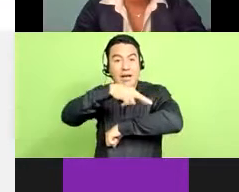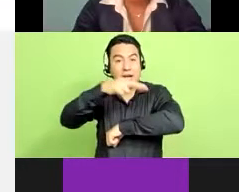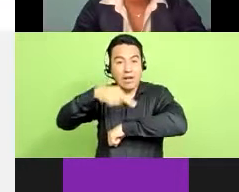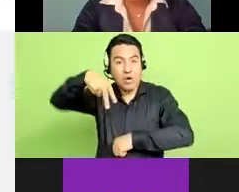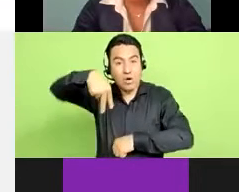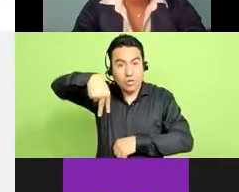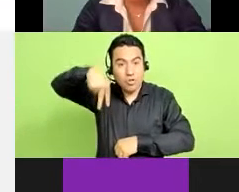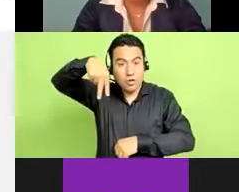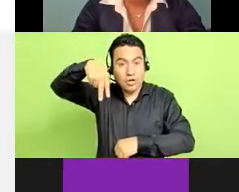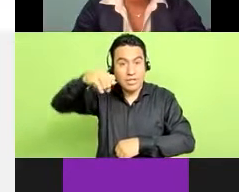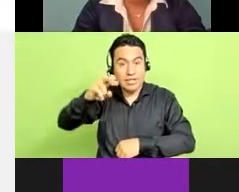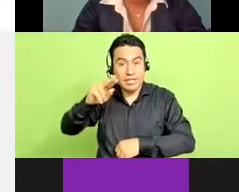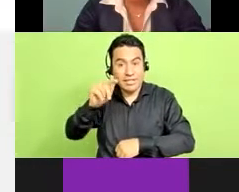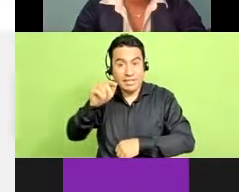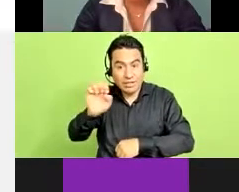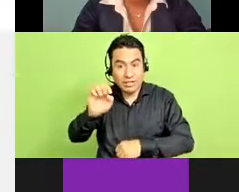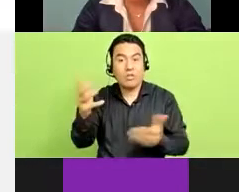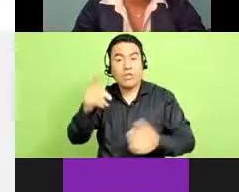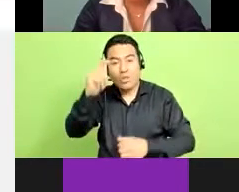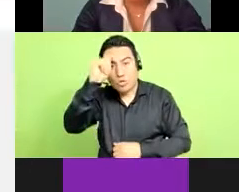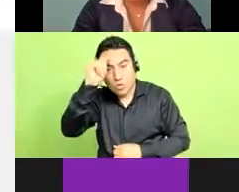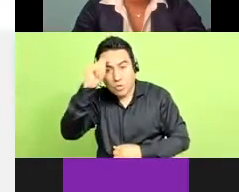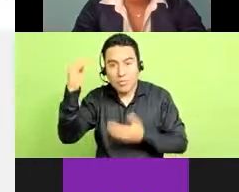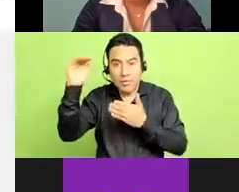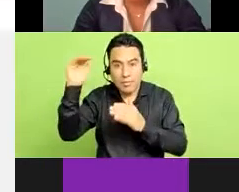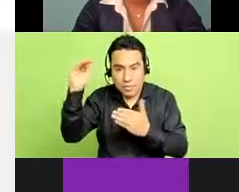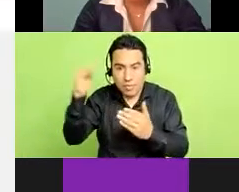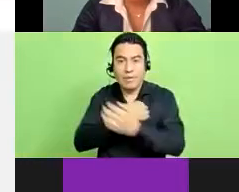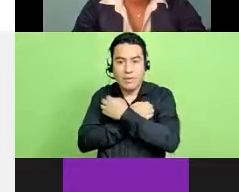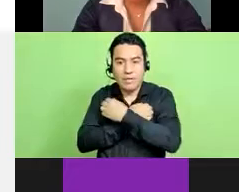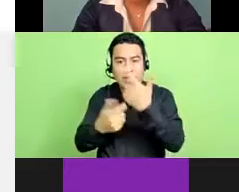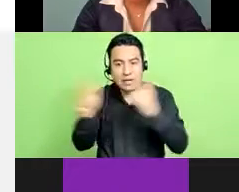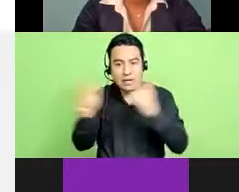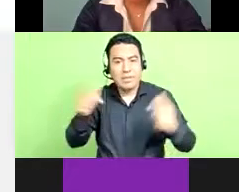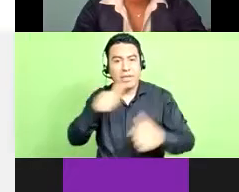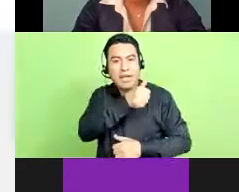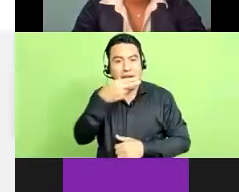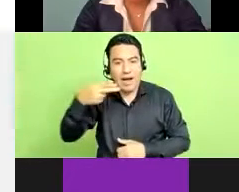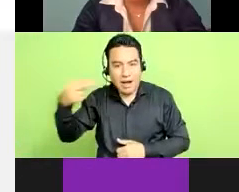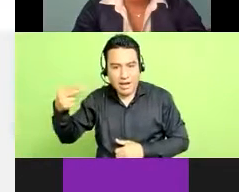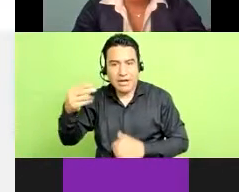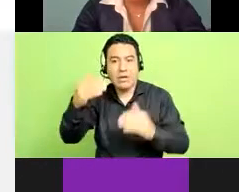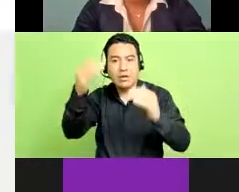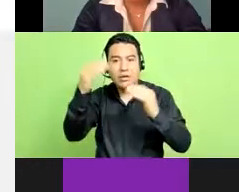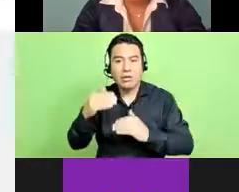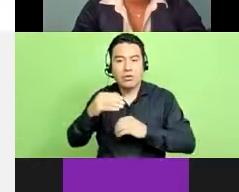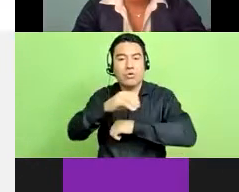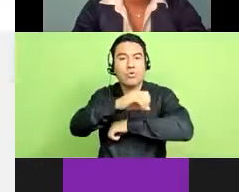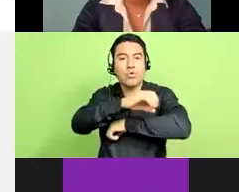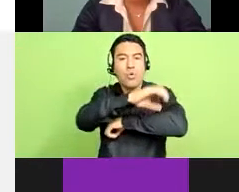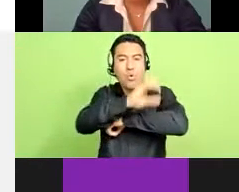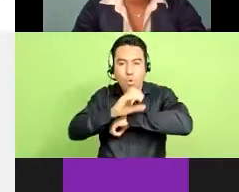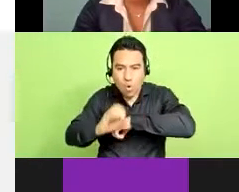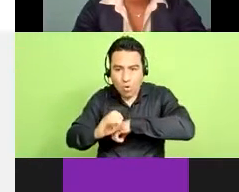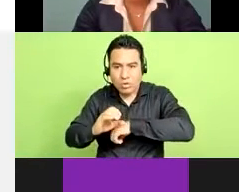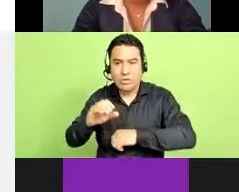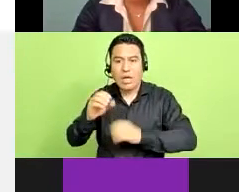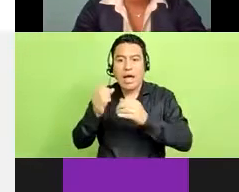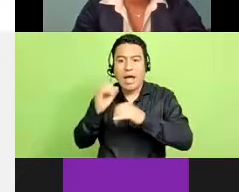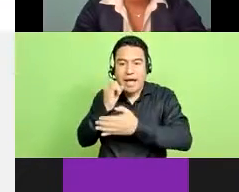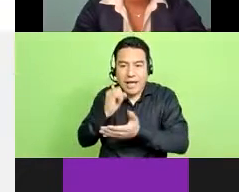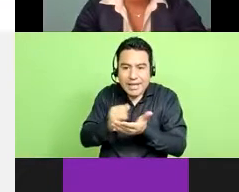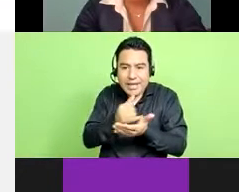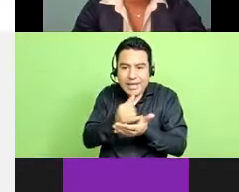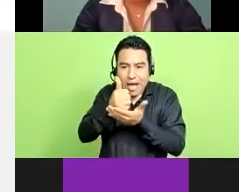pro región norte tumbes piura lambayeque la libertad áncash macro región sur costa y carl equipamos kiwi